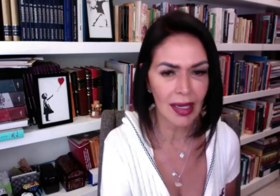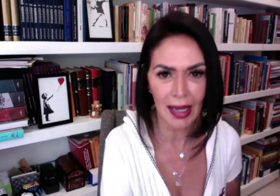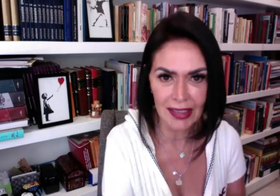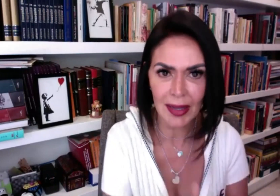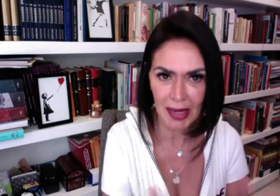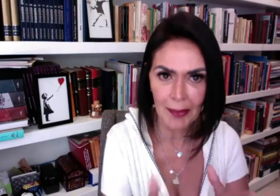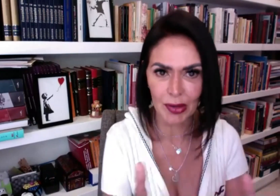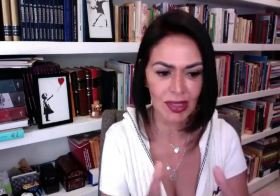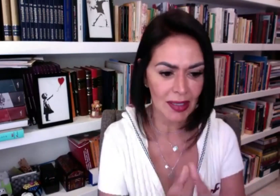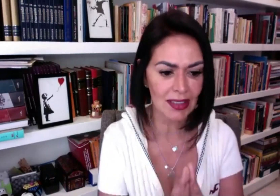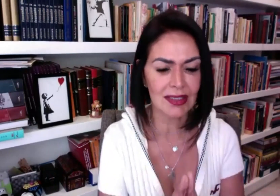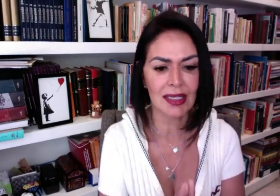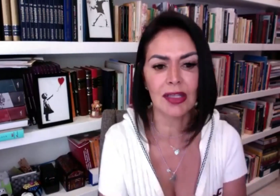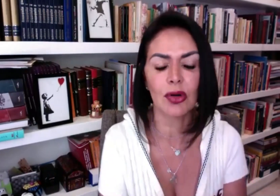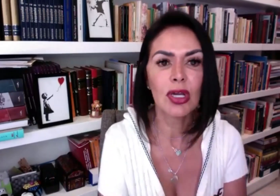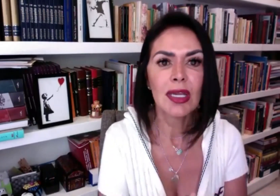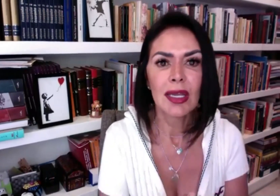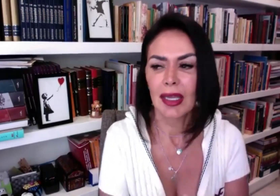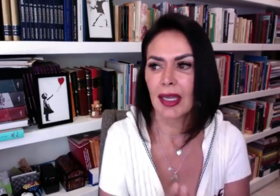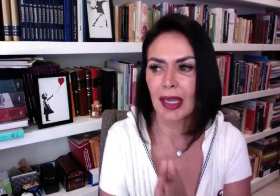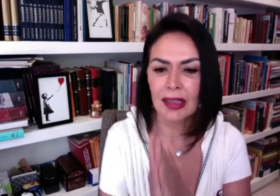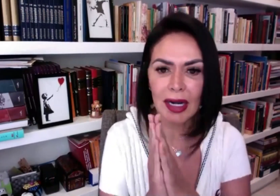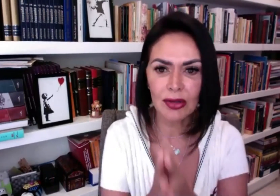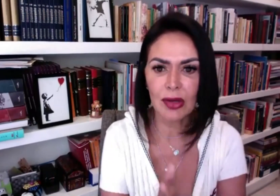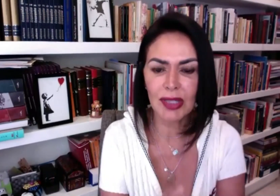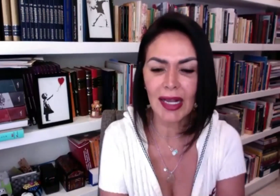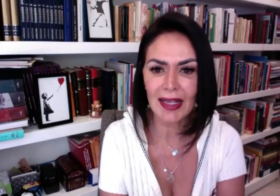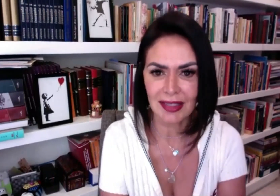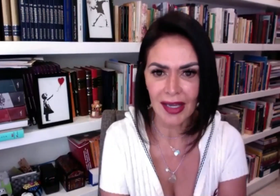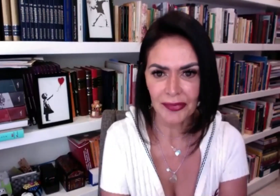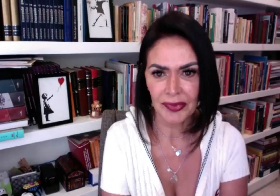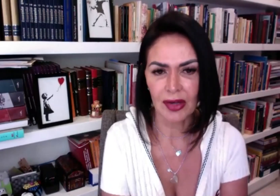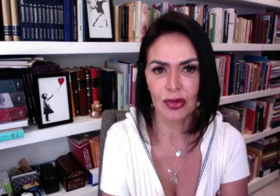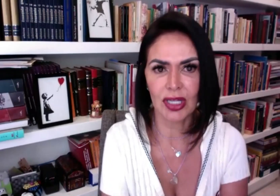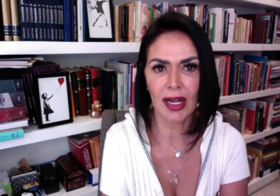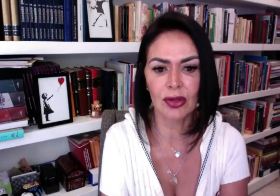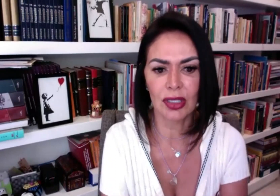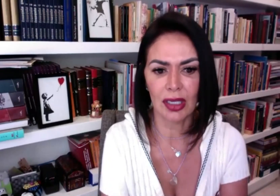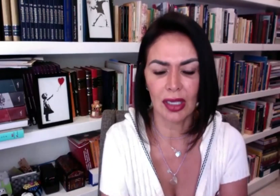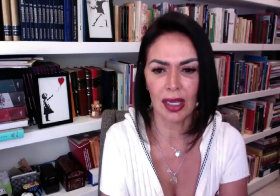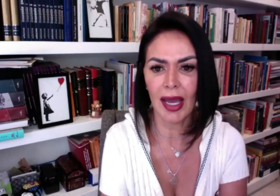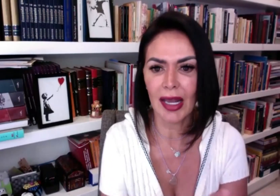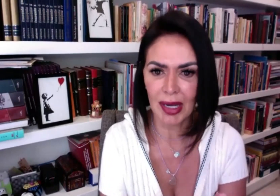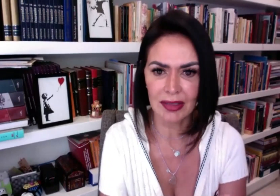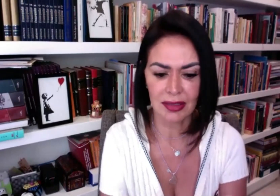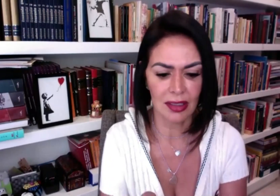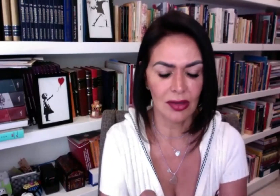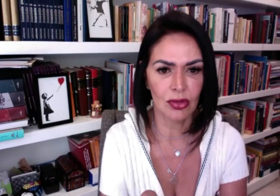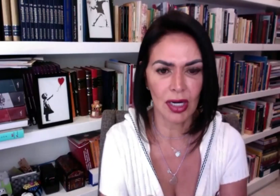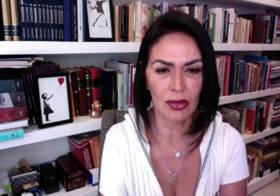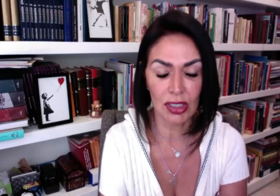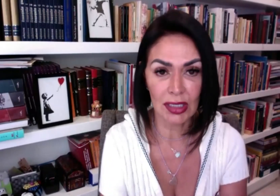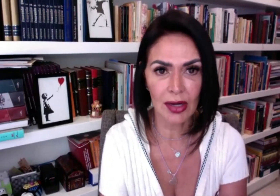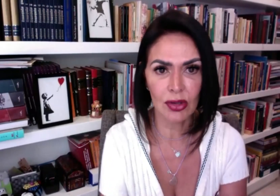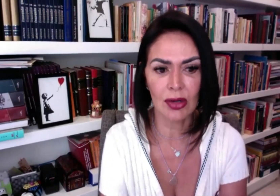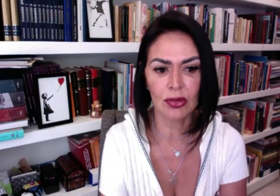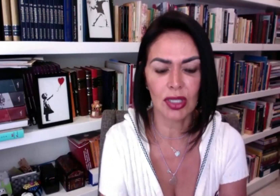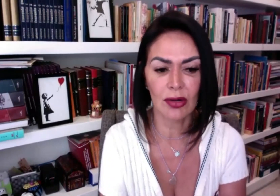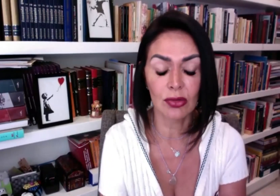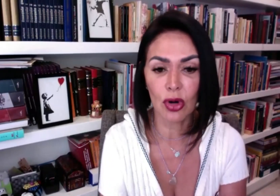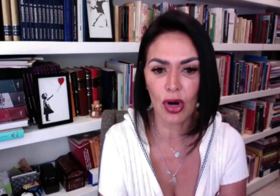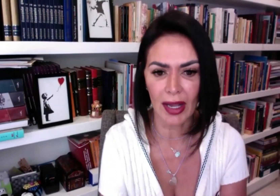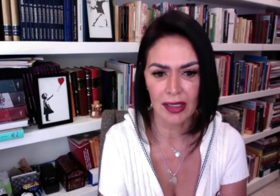Maestro, muchas gracias, pues nos las puso muy fácil con esos 10 pasos y nos han llegado muchísimas preguntas. Ahí le